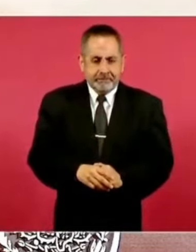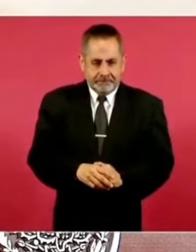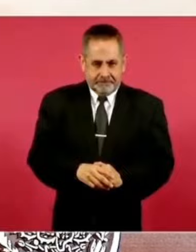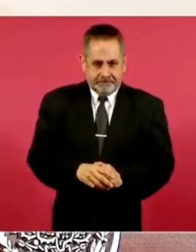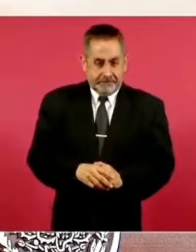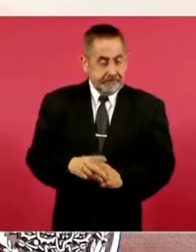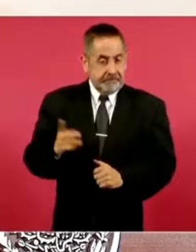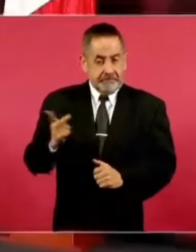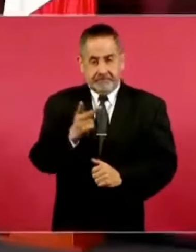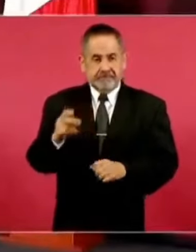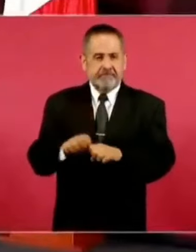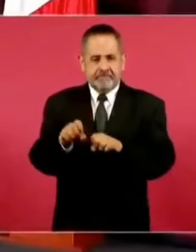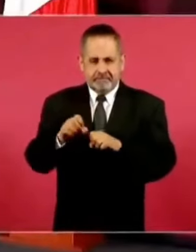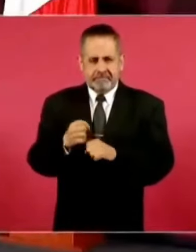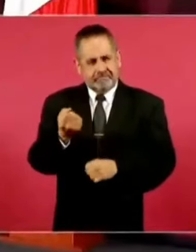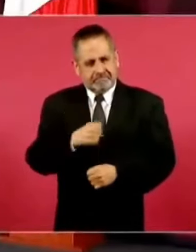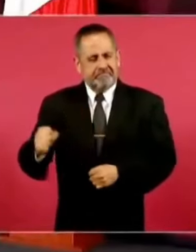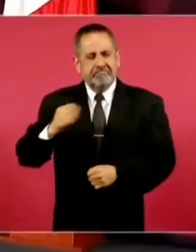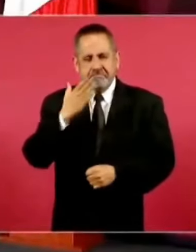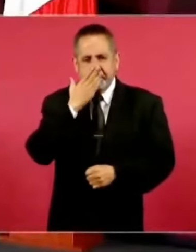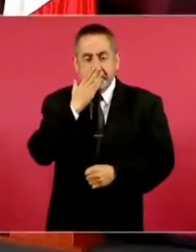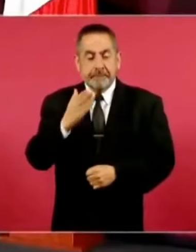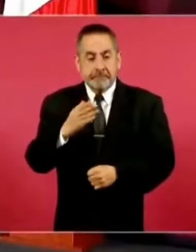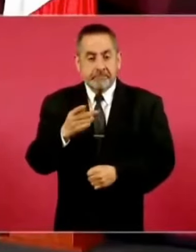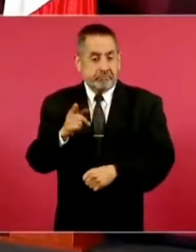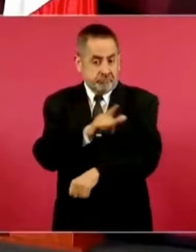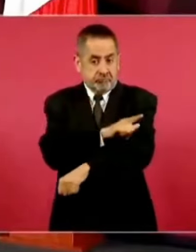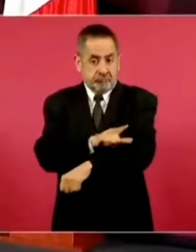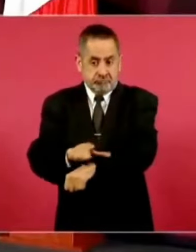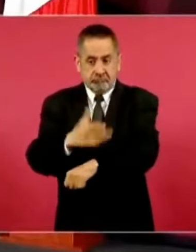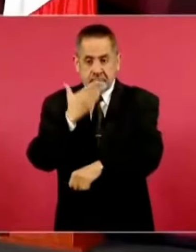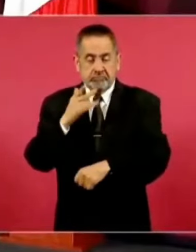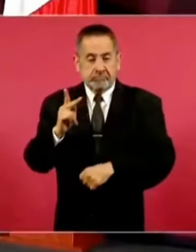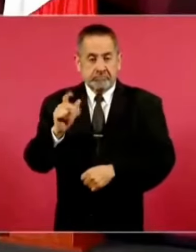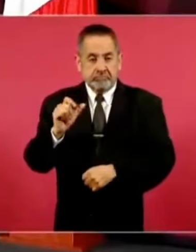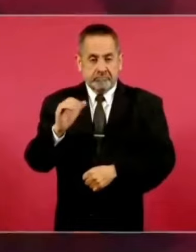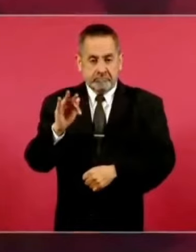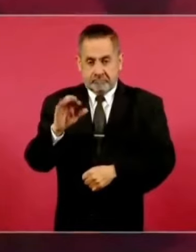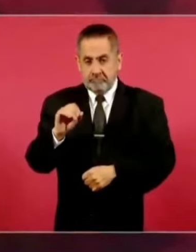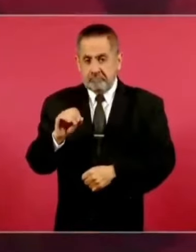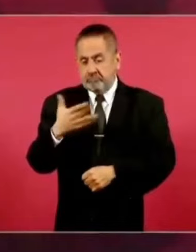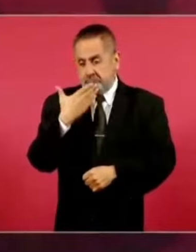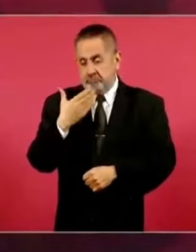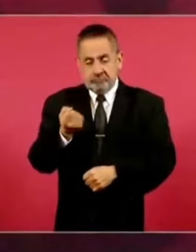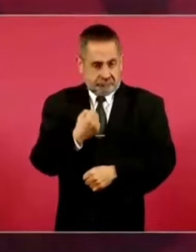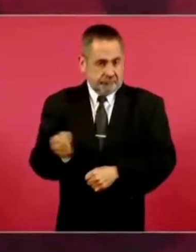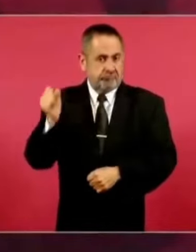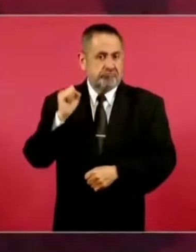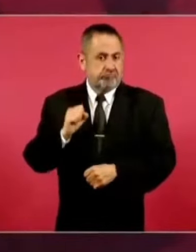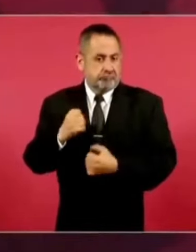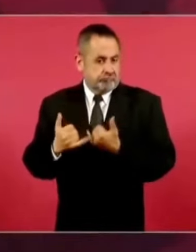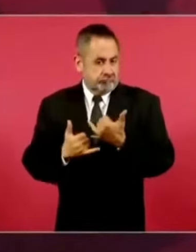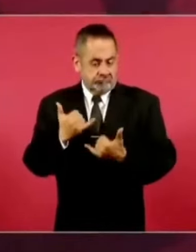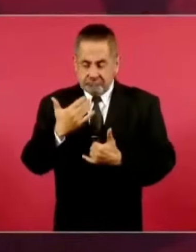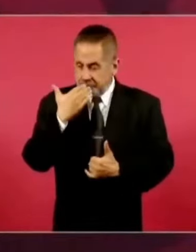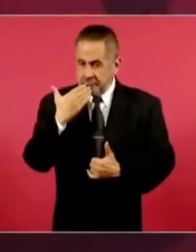los dos equipos son muy buenos. Es muy buena liga la del Pacífico, muy buena.